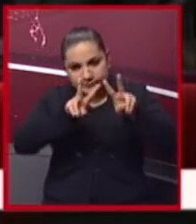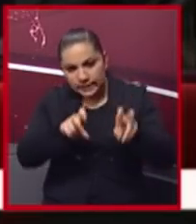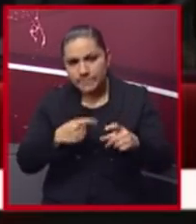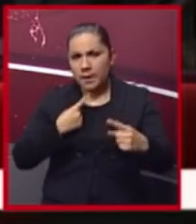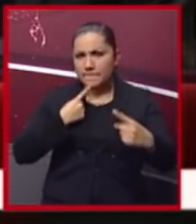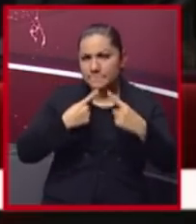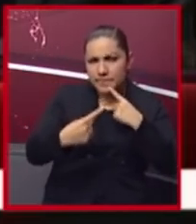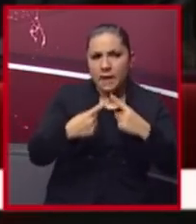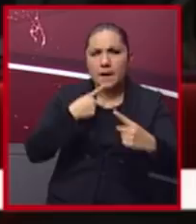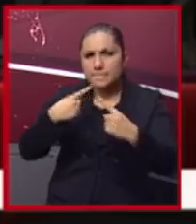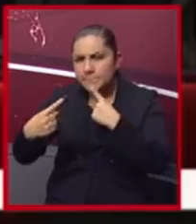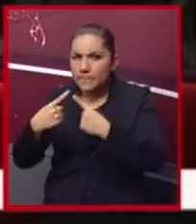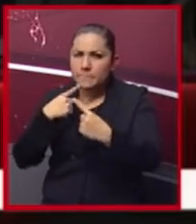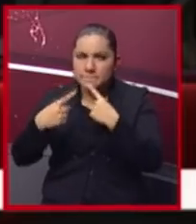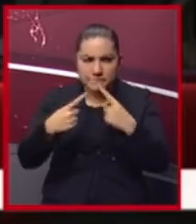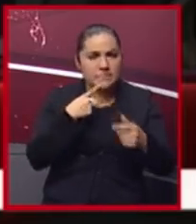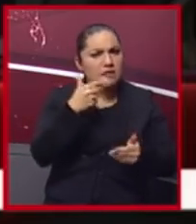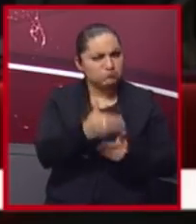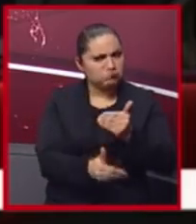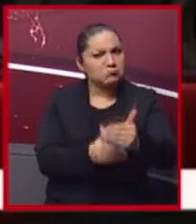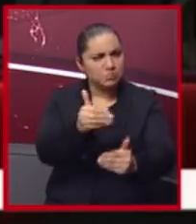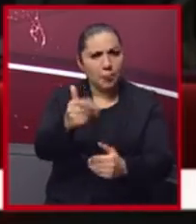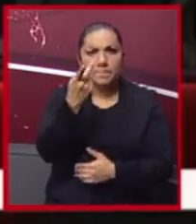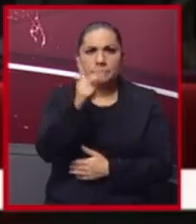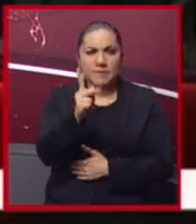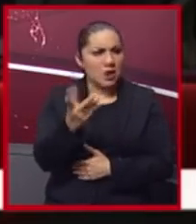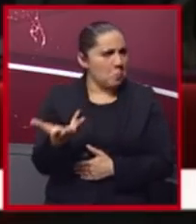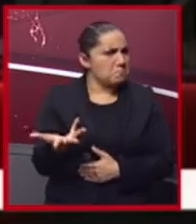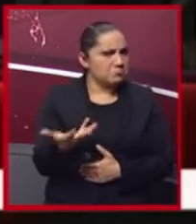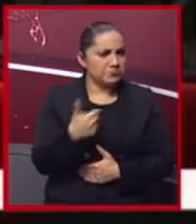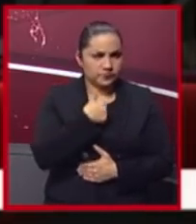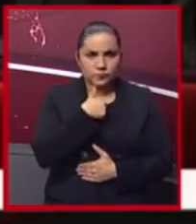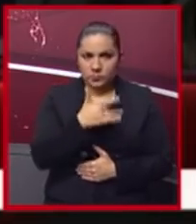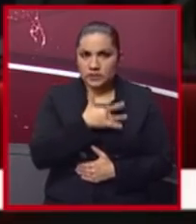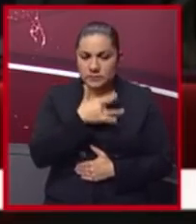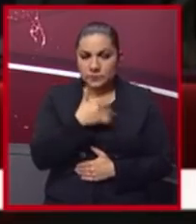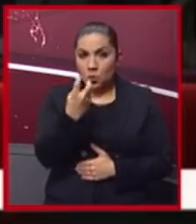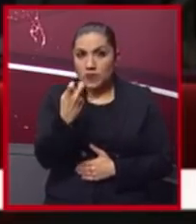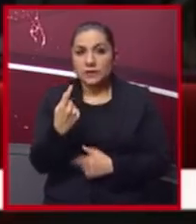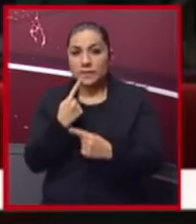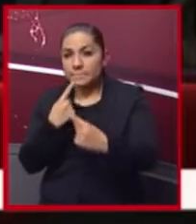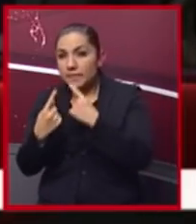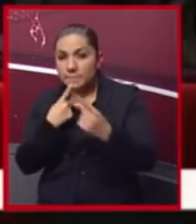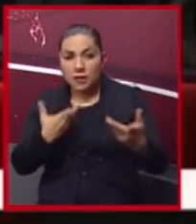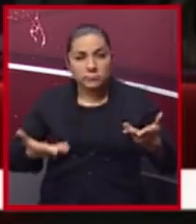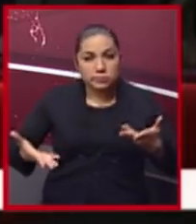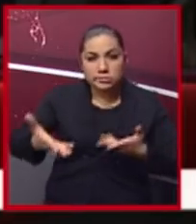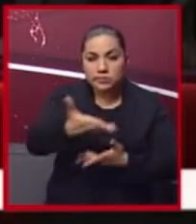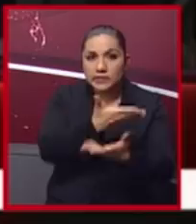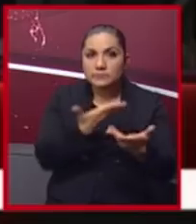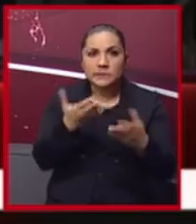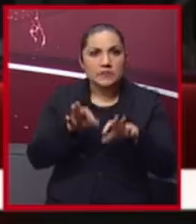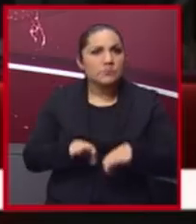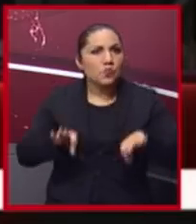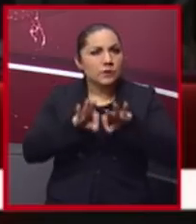nuestra discusión, así lo veo, es a dónde nos lleva este